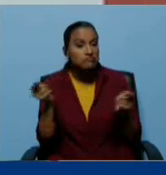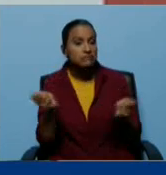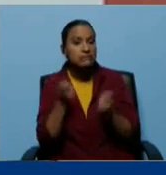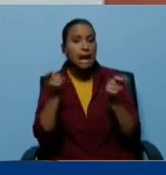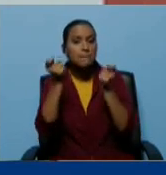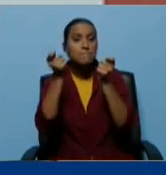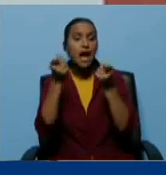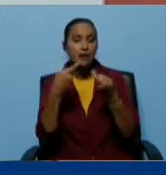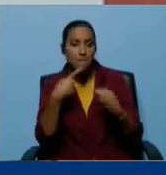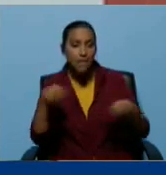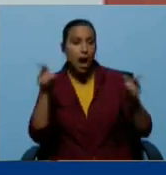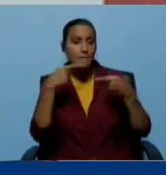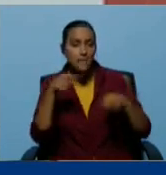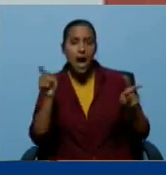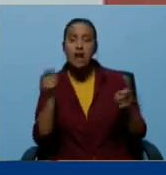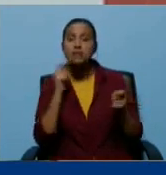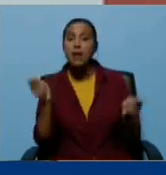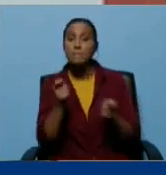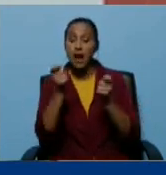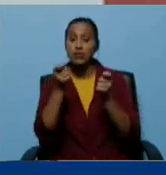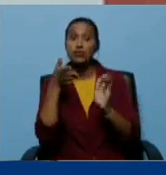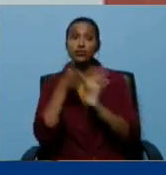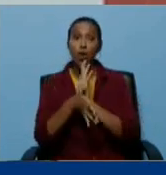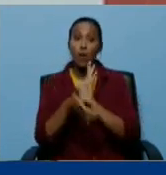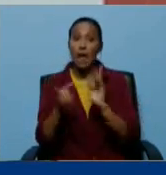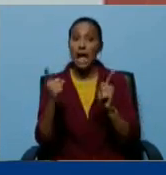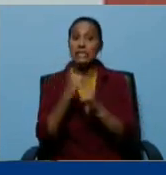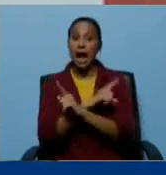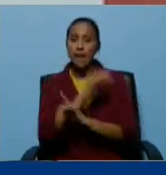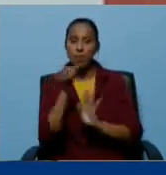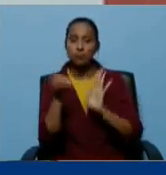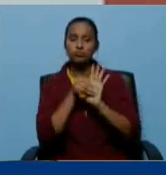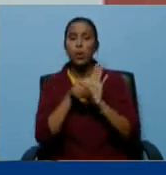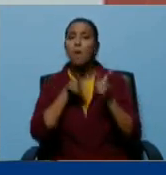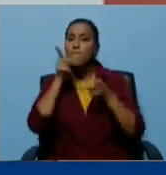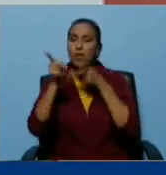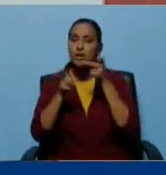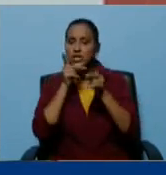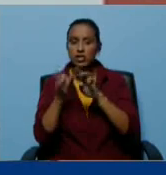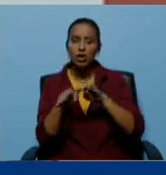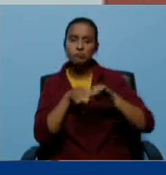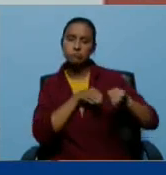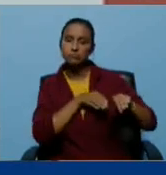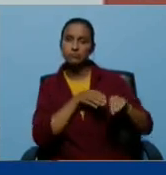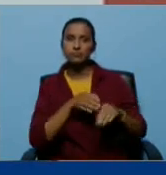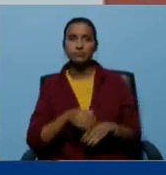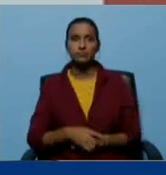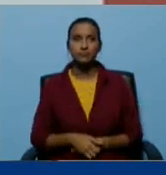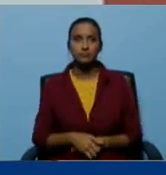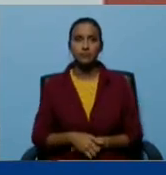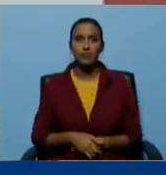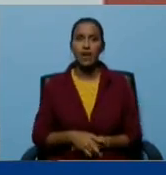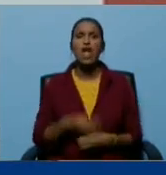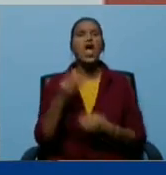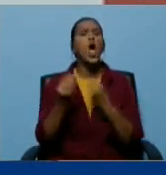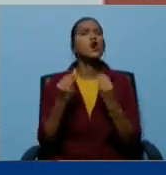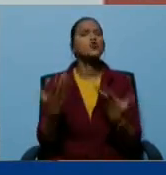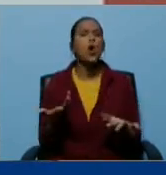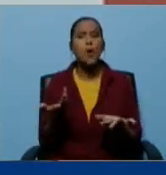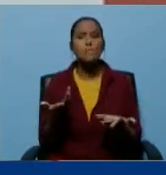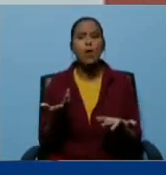que ha sustituido la política como bien humano, como hacer de servicio